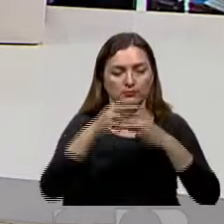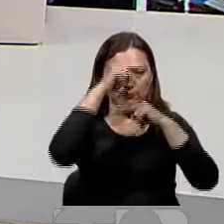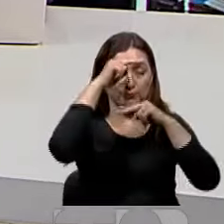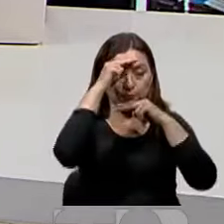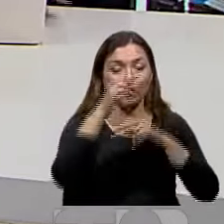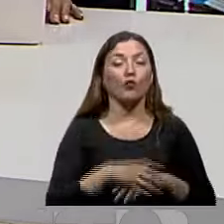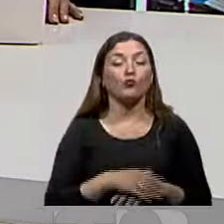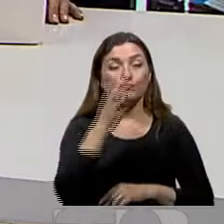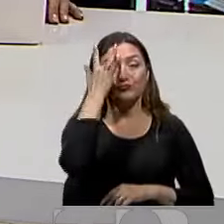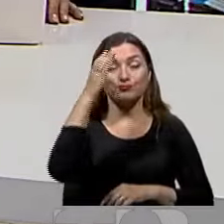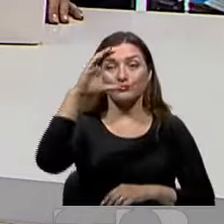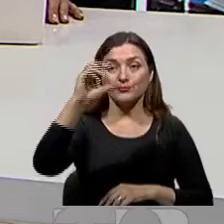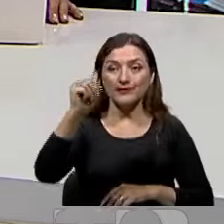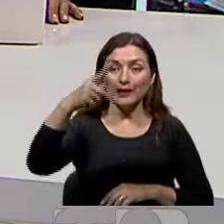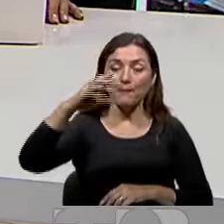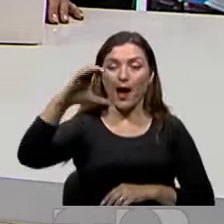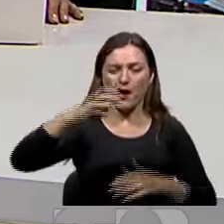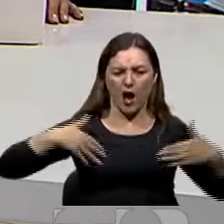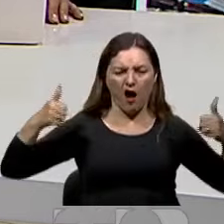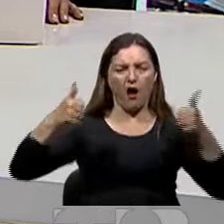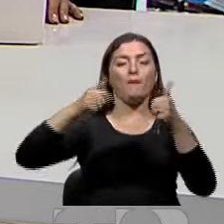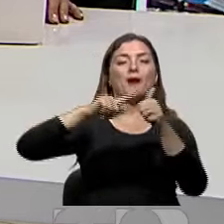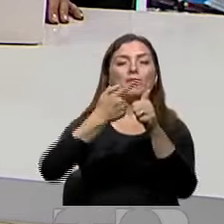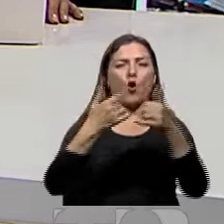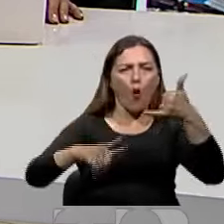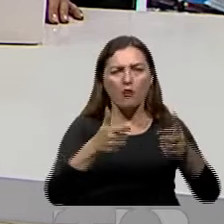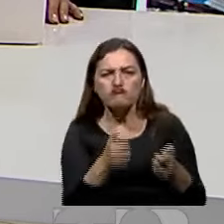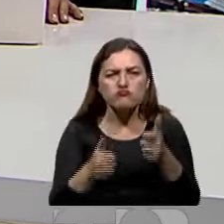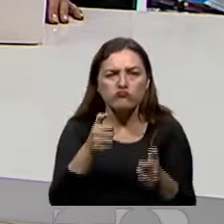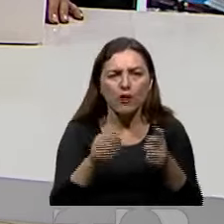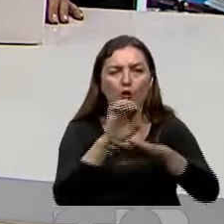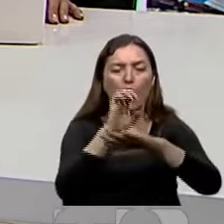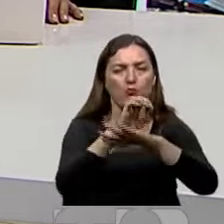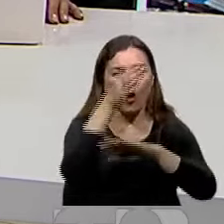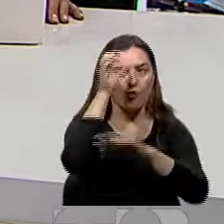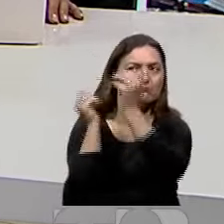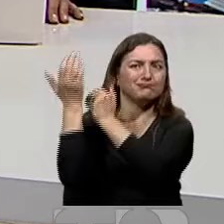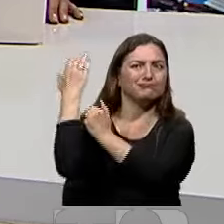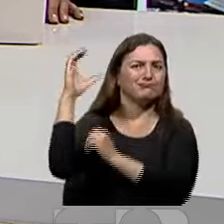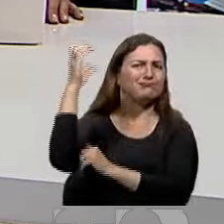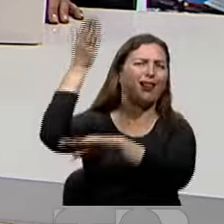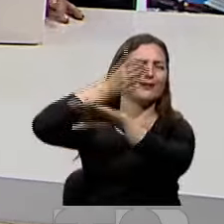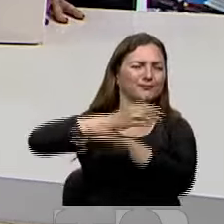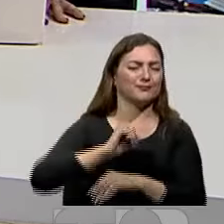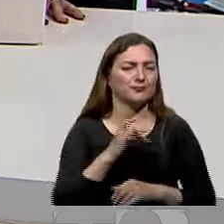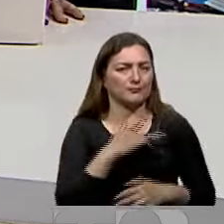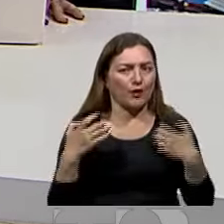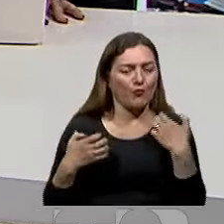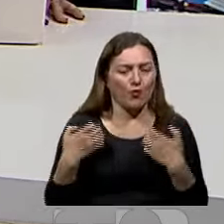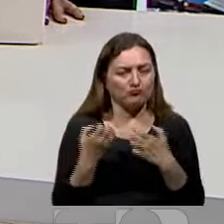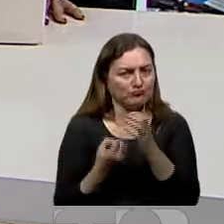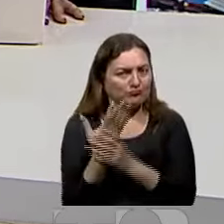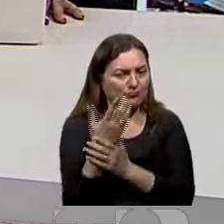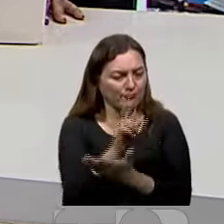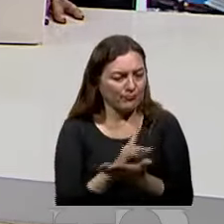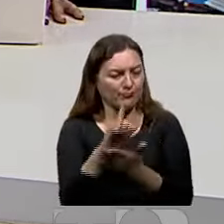con ustedes porque Capac Héroes es el nombre del primer videojuego ecuatoriano basado en las culturas precolombinas. Este emocionante demo fue creado por